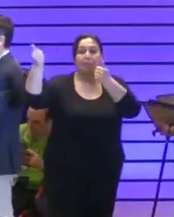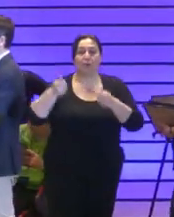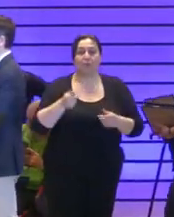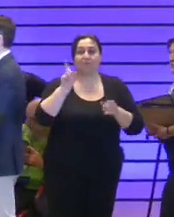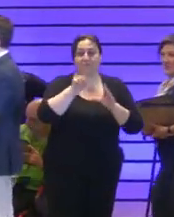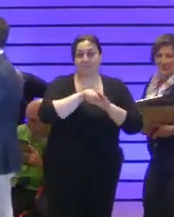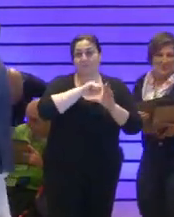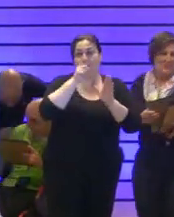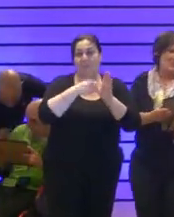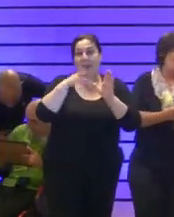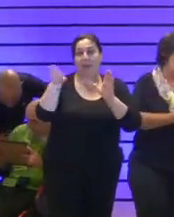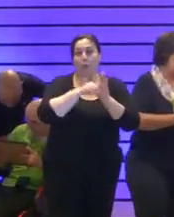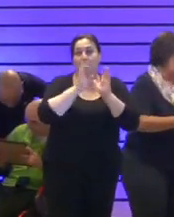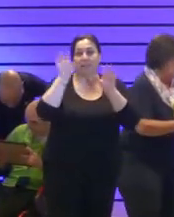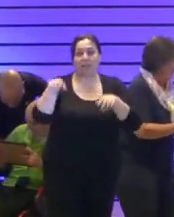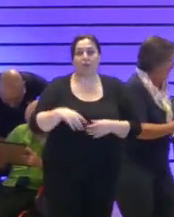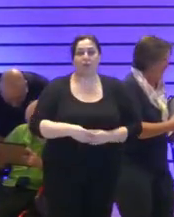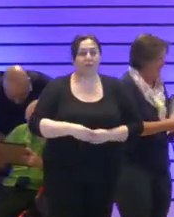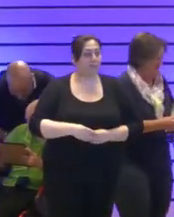Castilla y León.